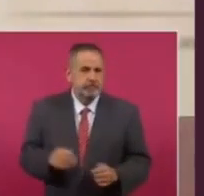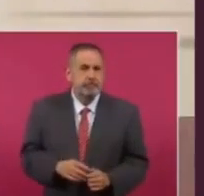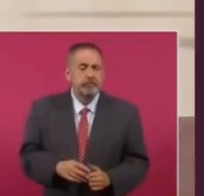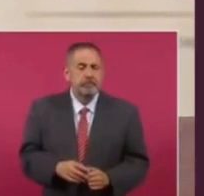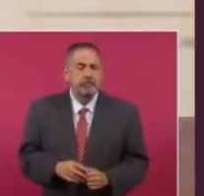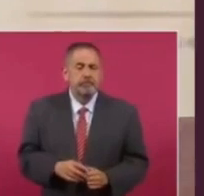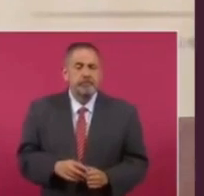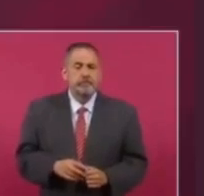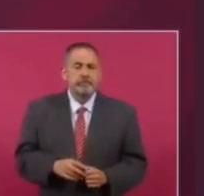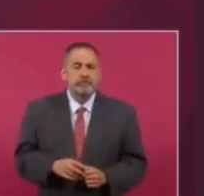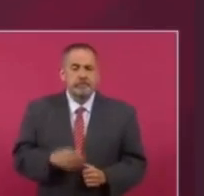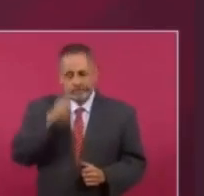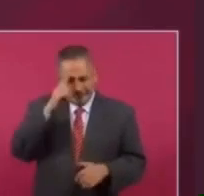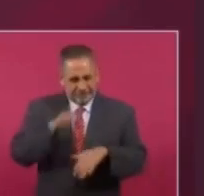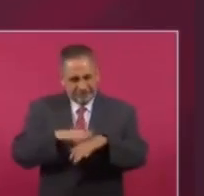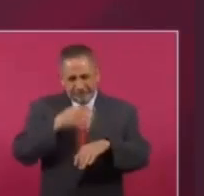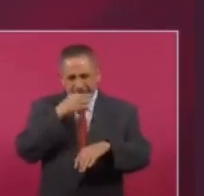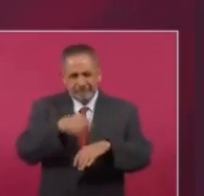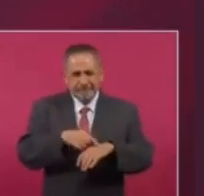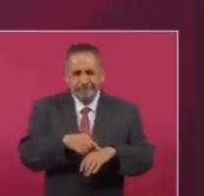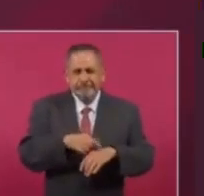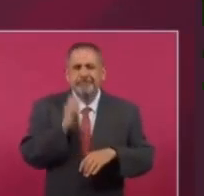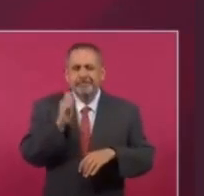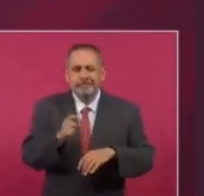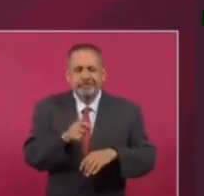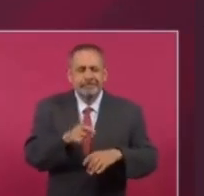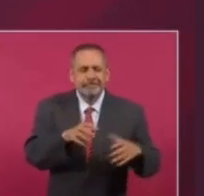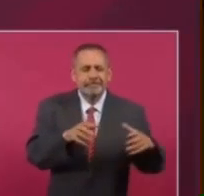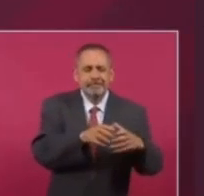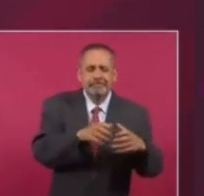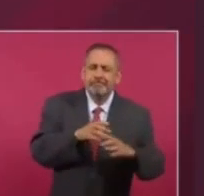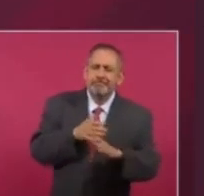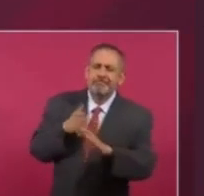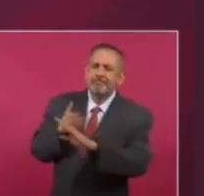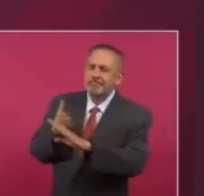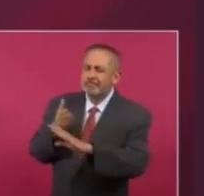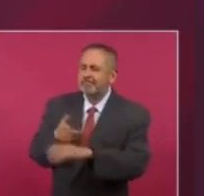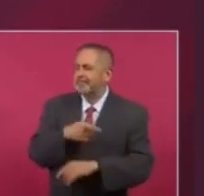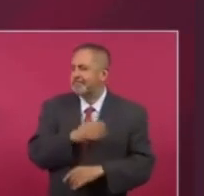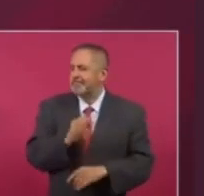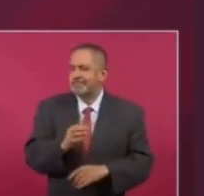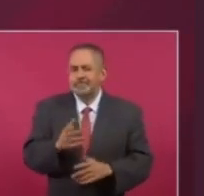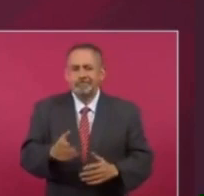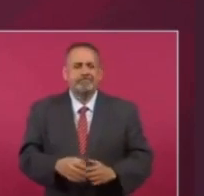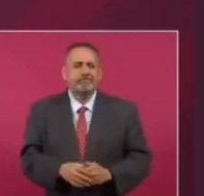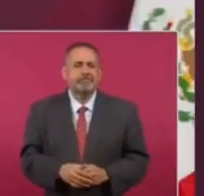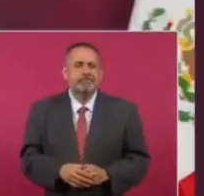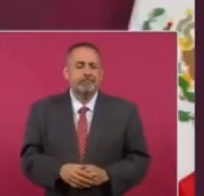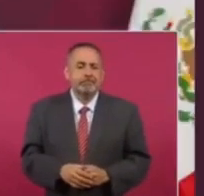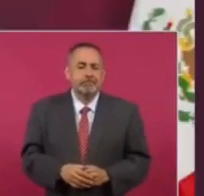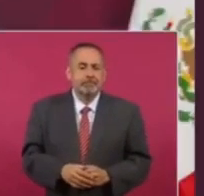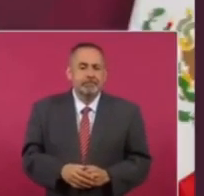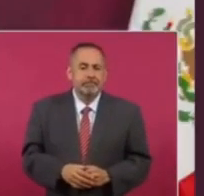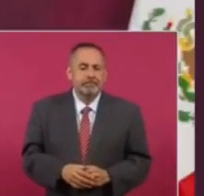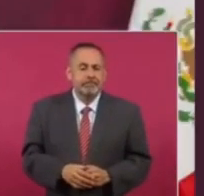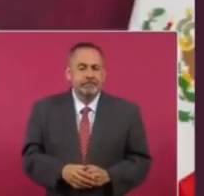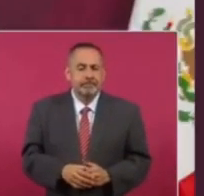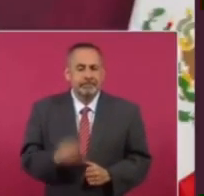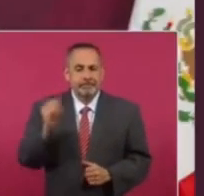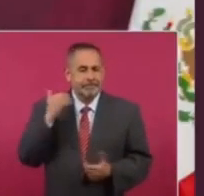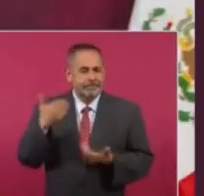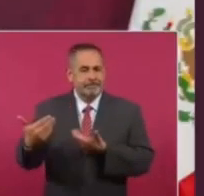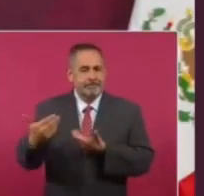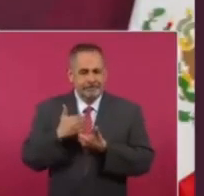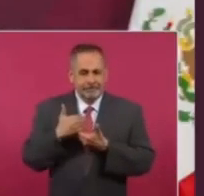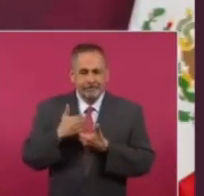pero para que vean ahora este que me visitaron algunos